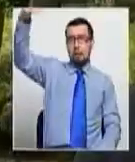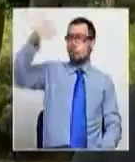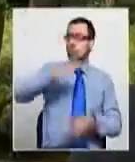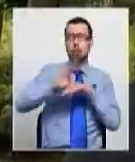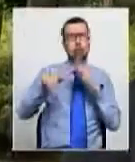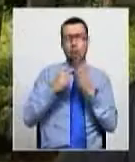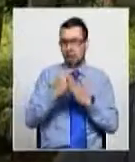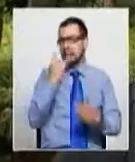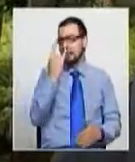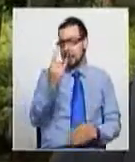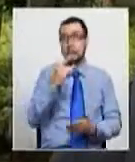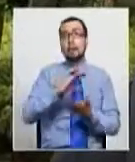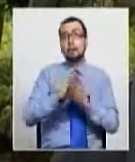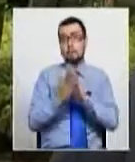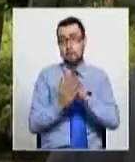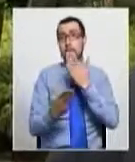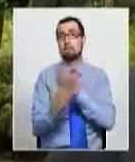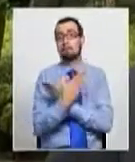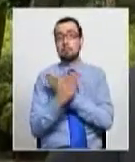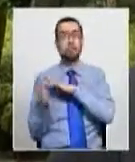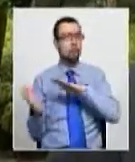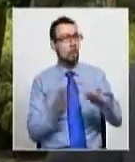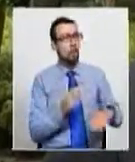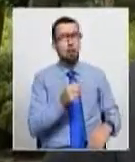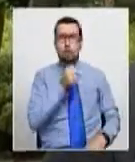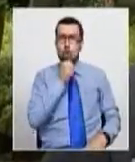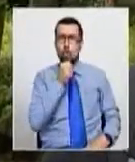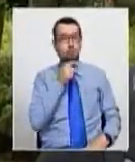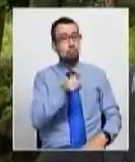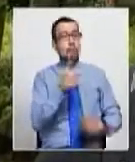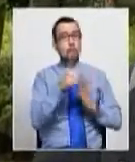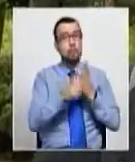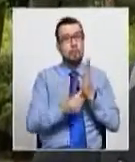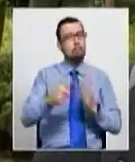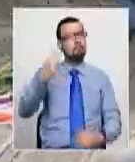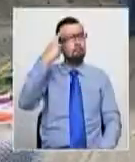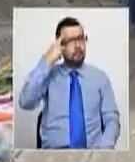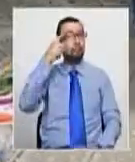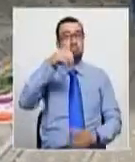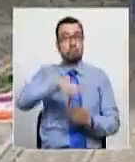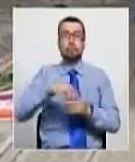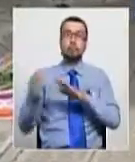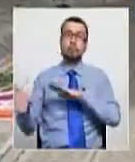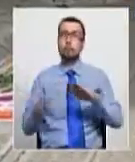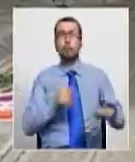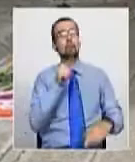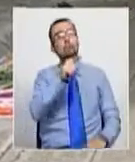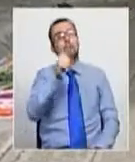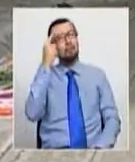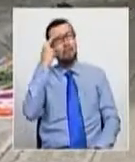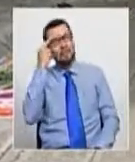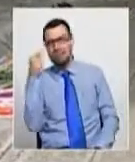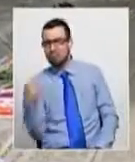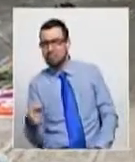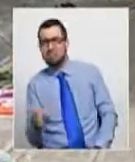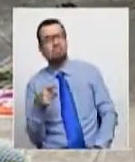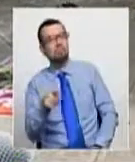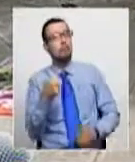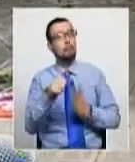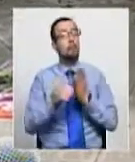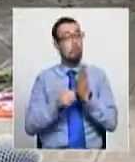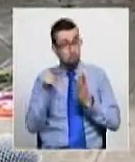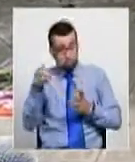pues pensaría más que yo noticias programas de opinión los que todo usted cree que en qué tipo de programas se